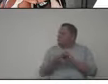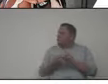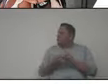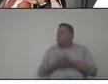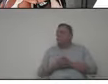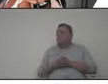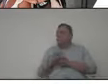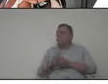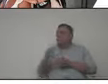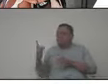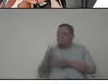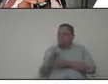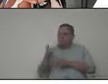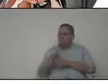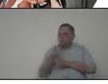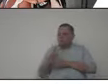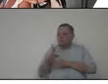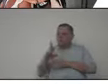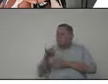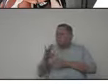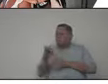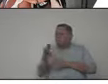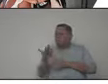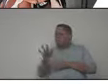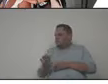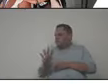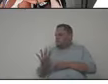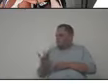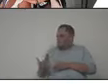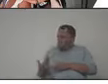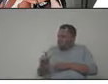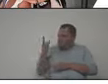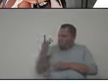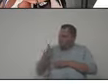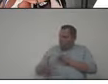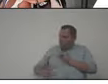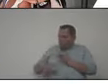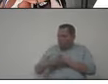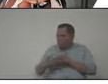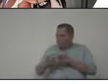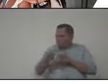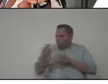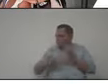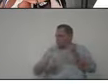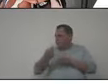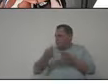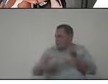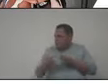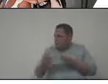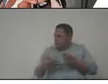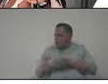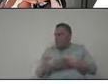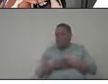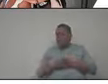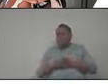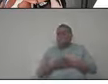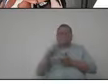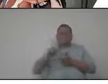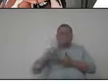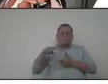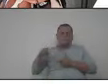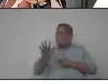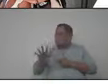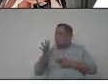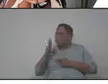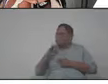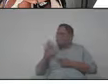las regalías. No sé, doctor Ricaute, si me ayude en algo ahí frente a los indicadores financieros, usted que es